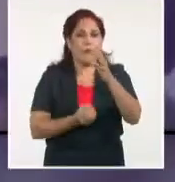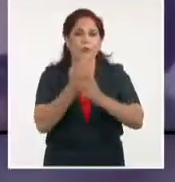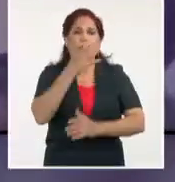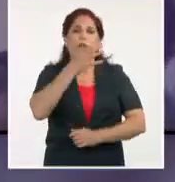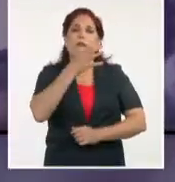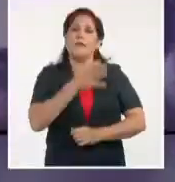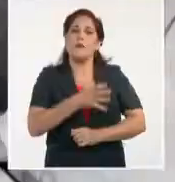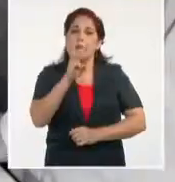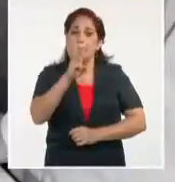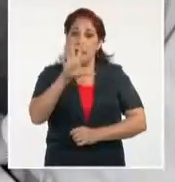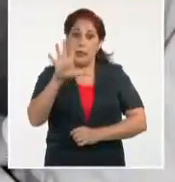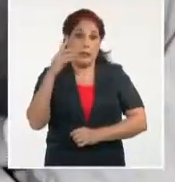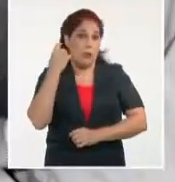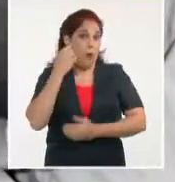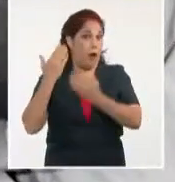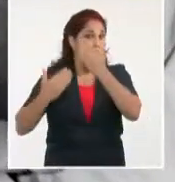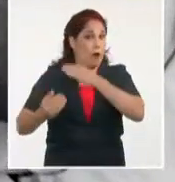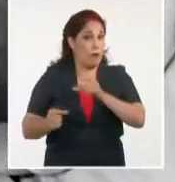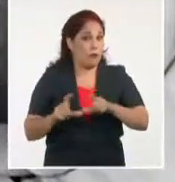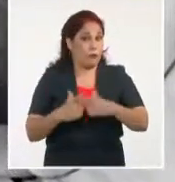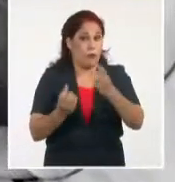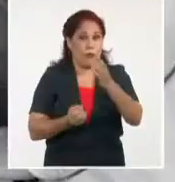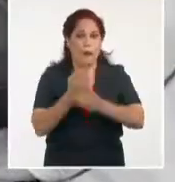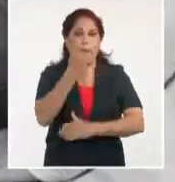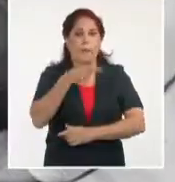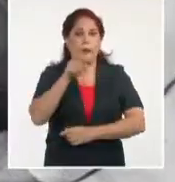hace 35 años, el 1 de